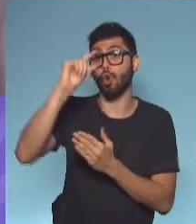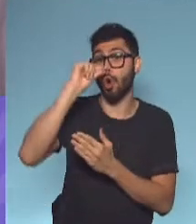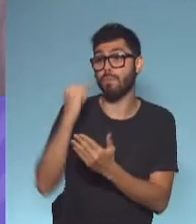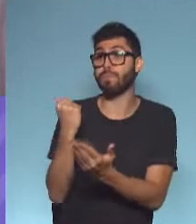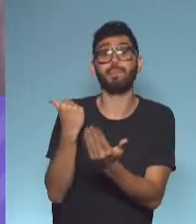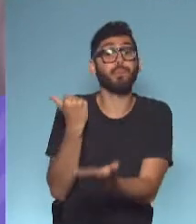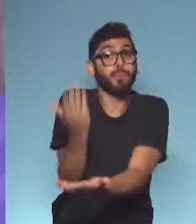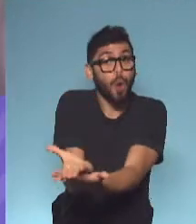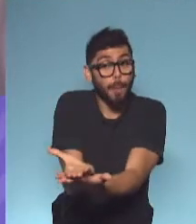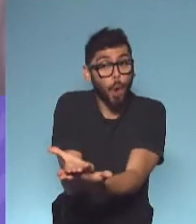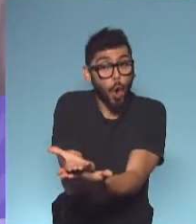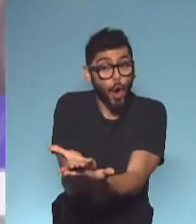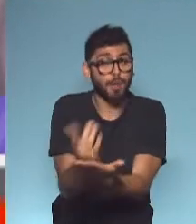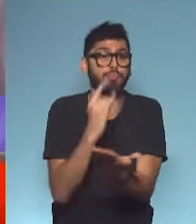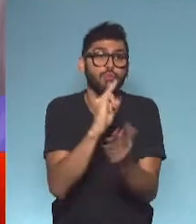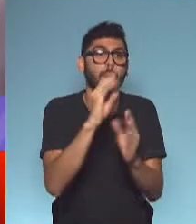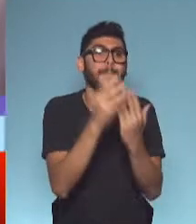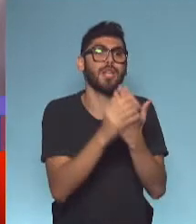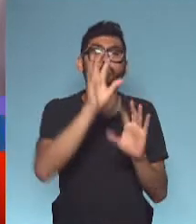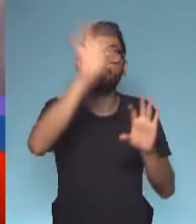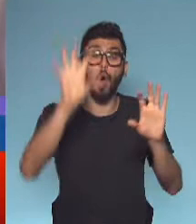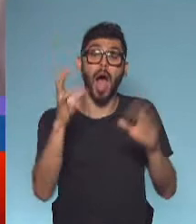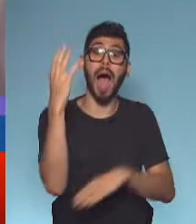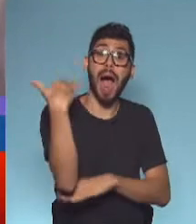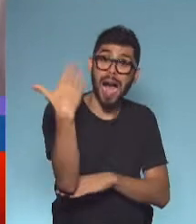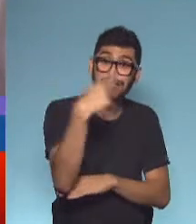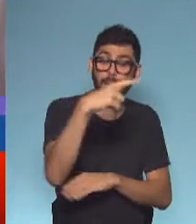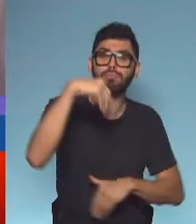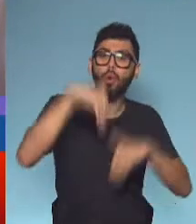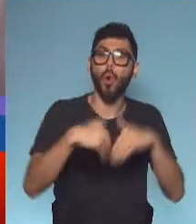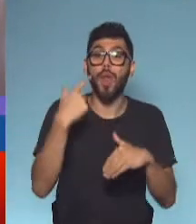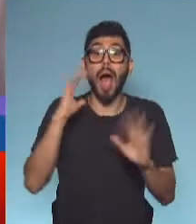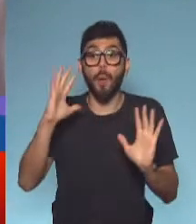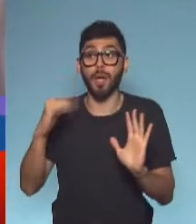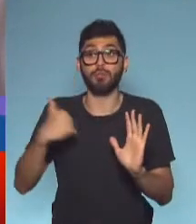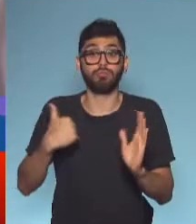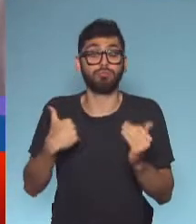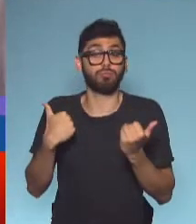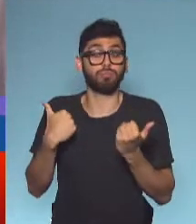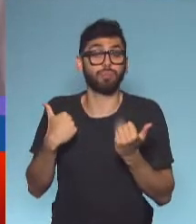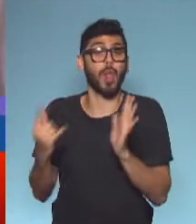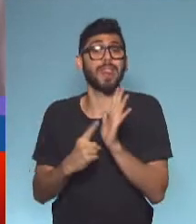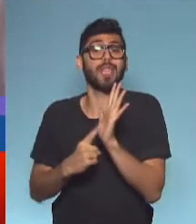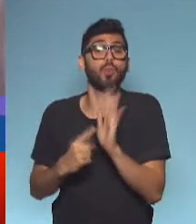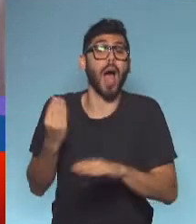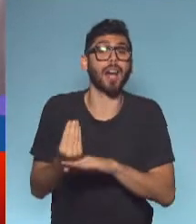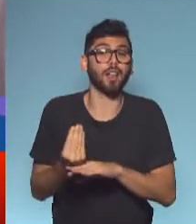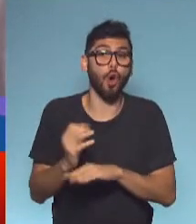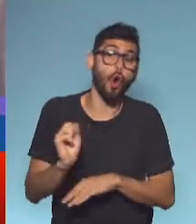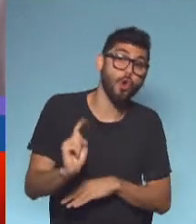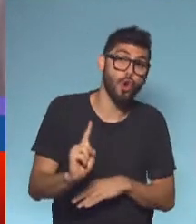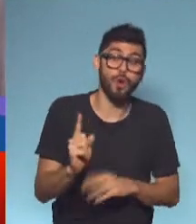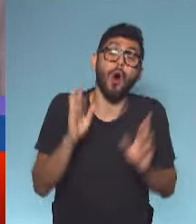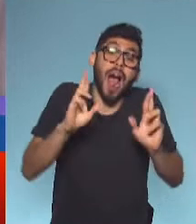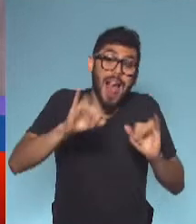los ministros provinciales en la asamblea los que Ajá. deciden por votación la aceptación o no. Espero que Bien,